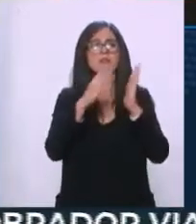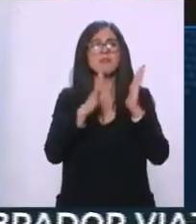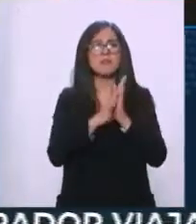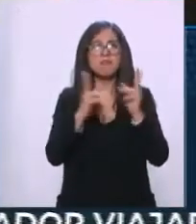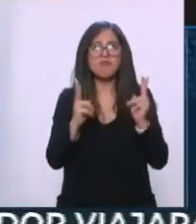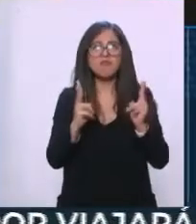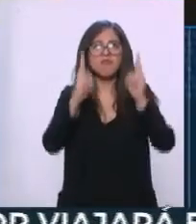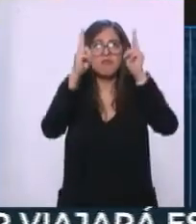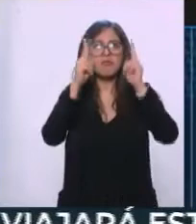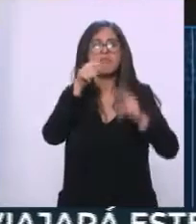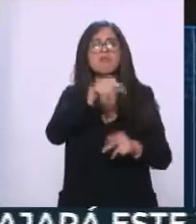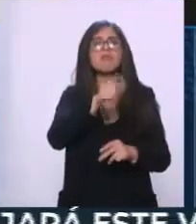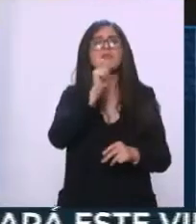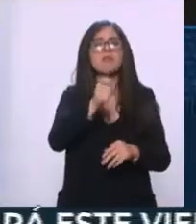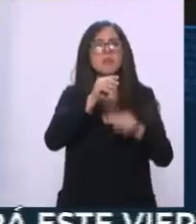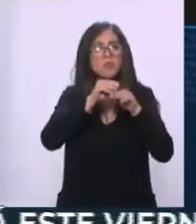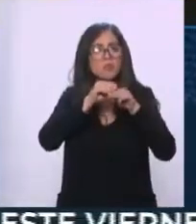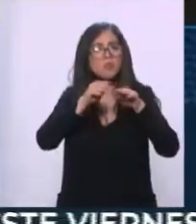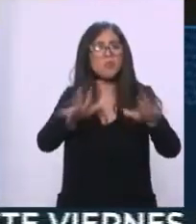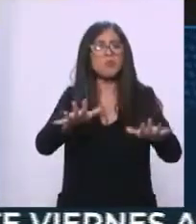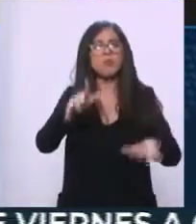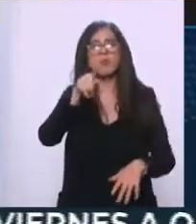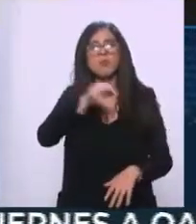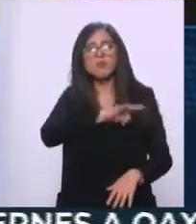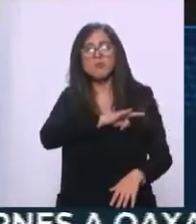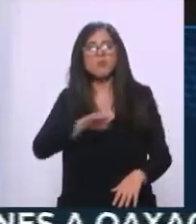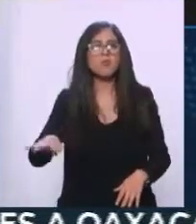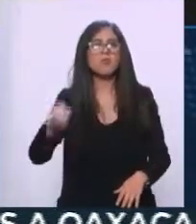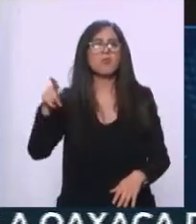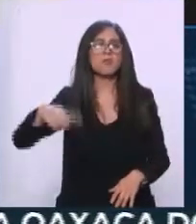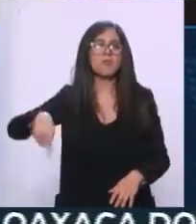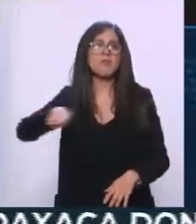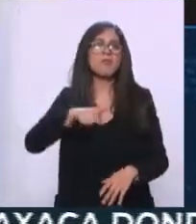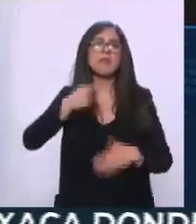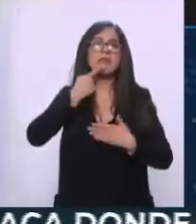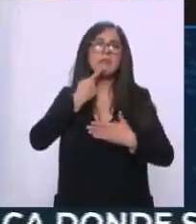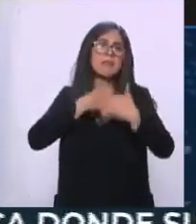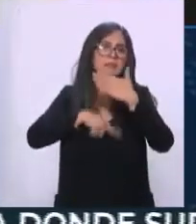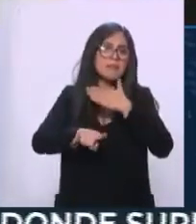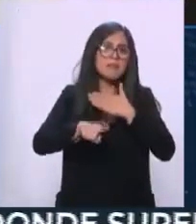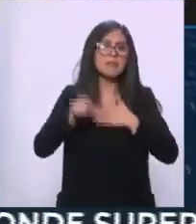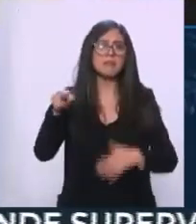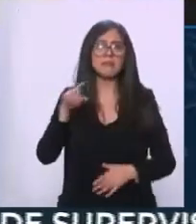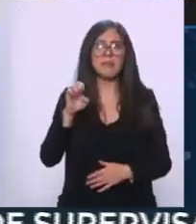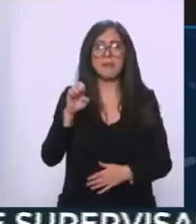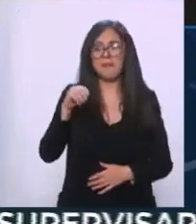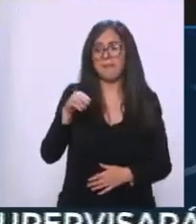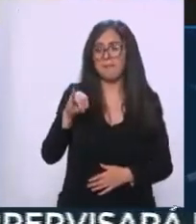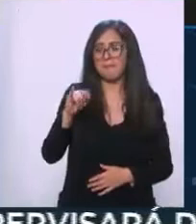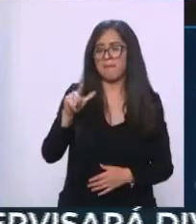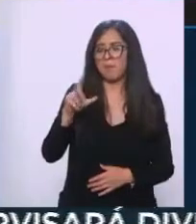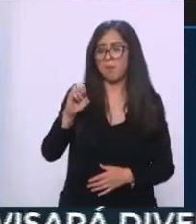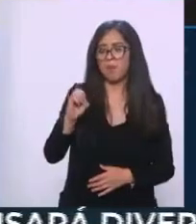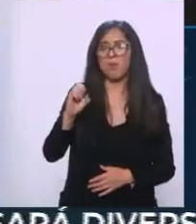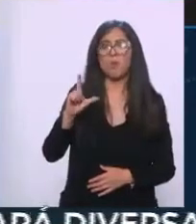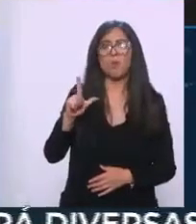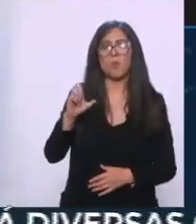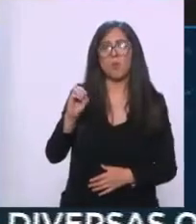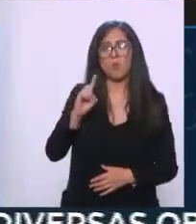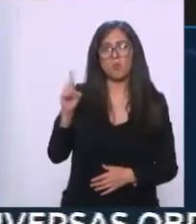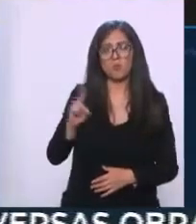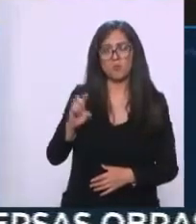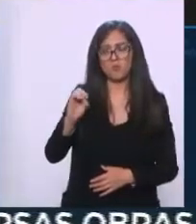donde tuvimos oportunidad de acceder a una parte de esa declaración de Emilio Lozoya Austin allá